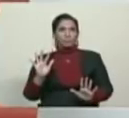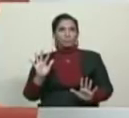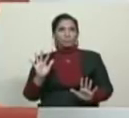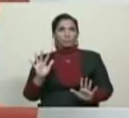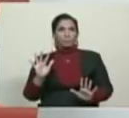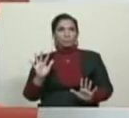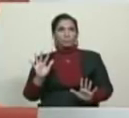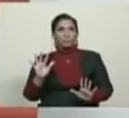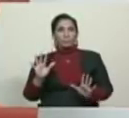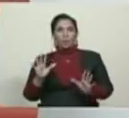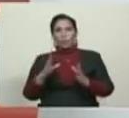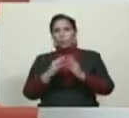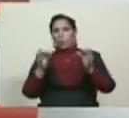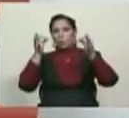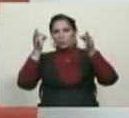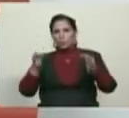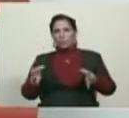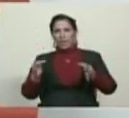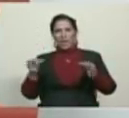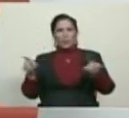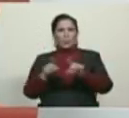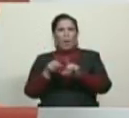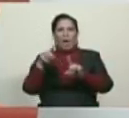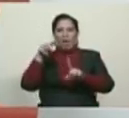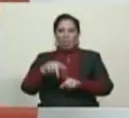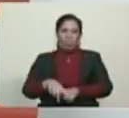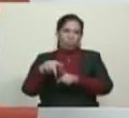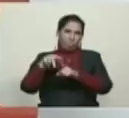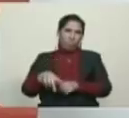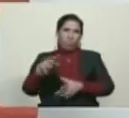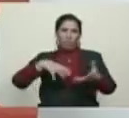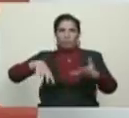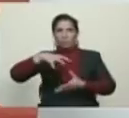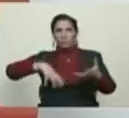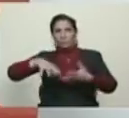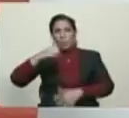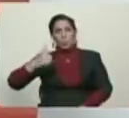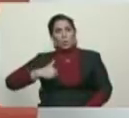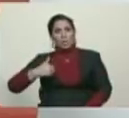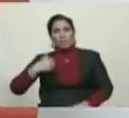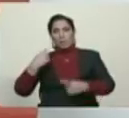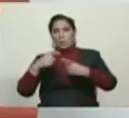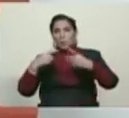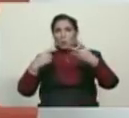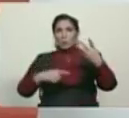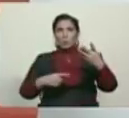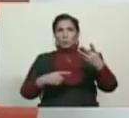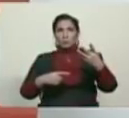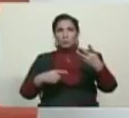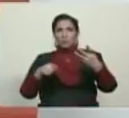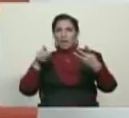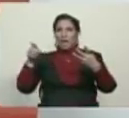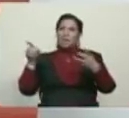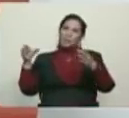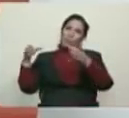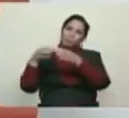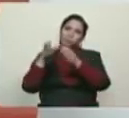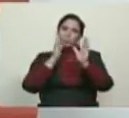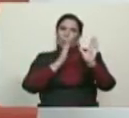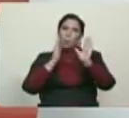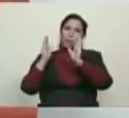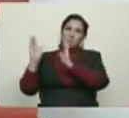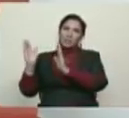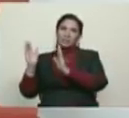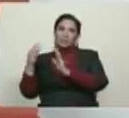probablemente no, con toda seguridad será un desastre. Y cualquier cosa que ellos organicen